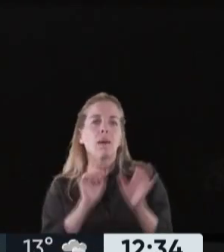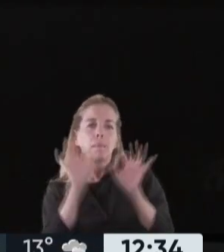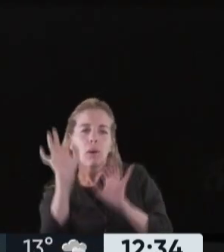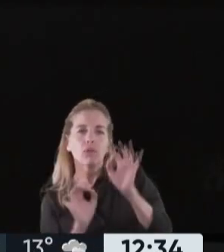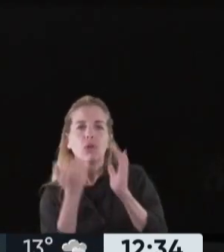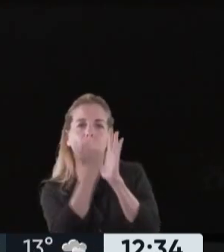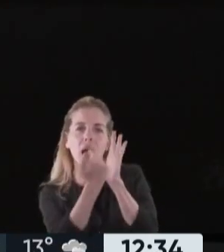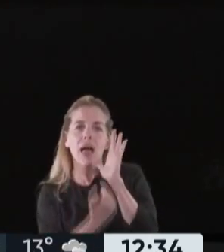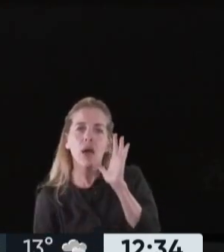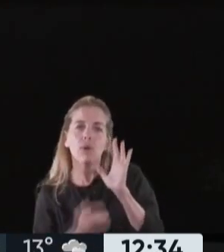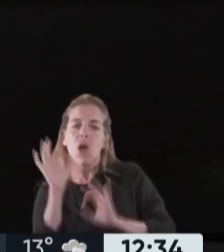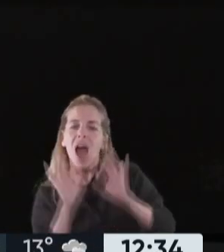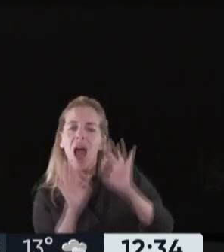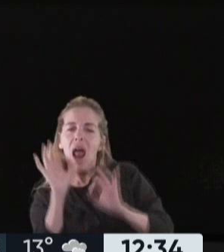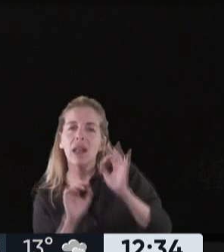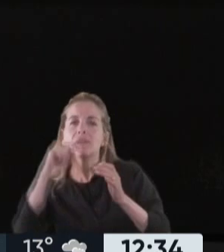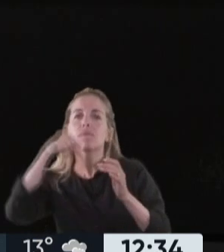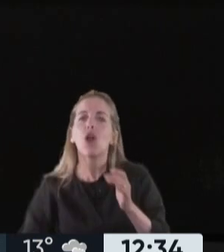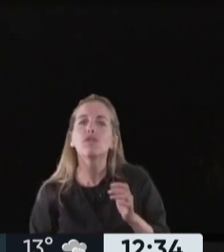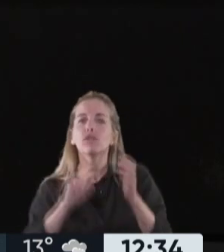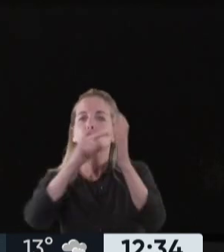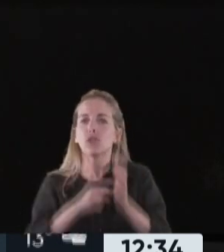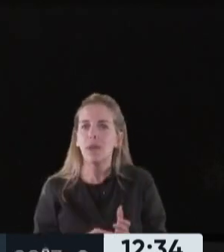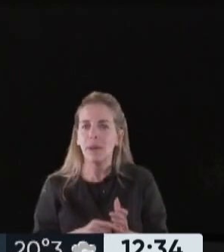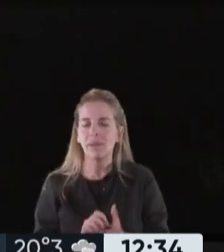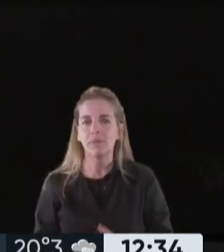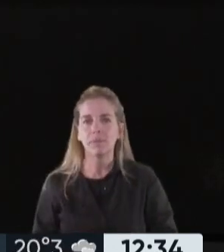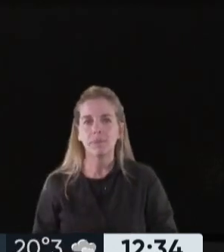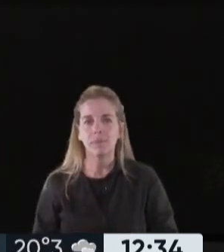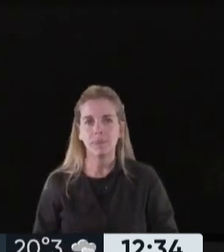tópicos y cada uno de los temas que se vienen planteando.